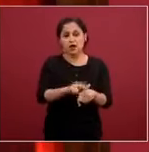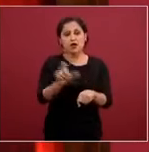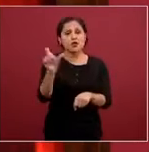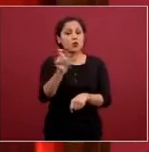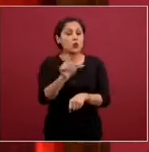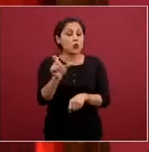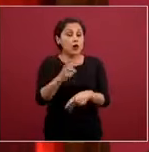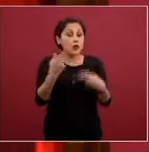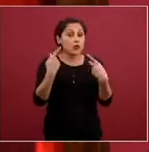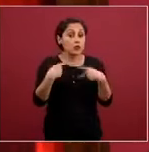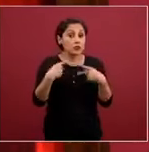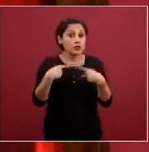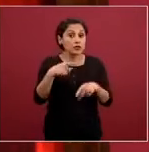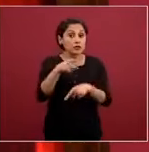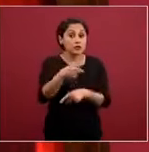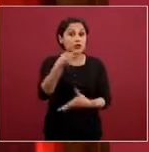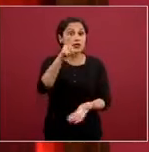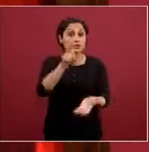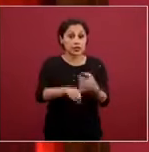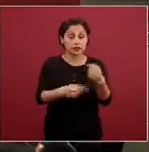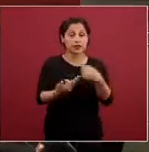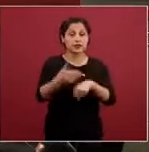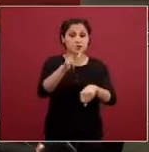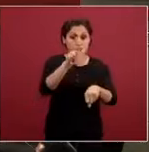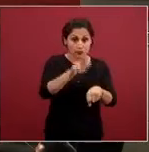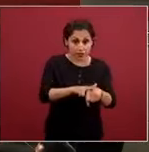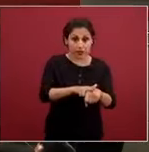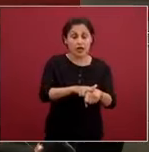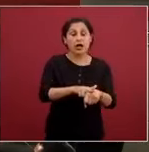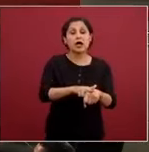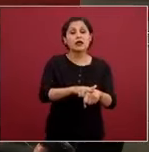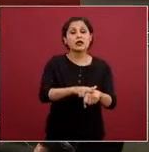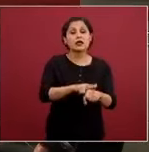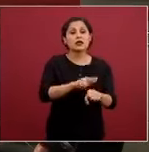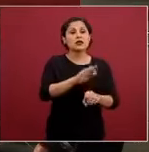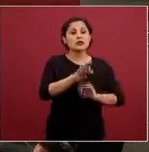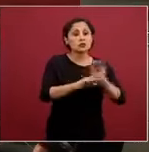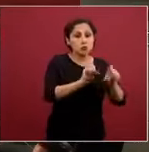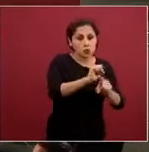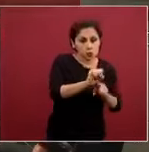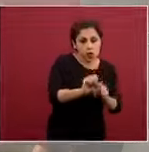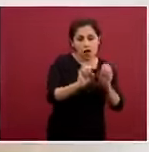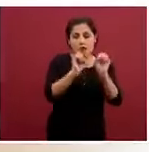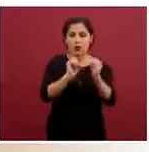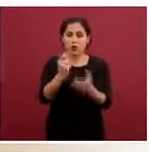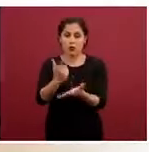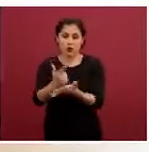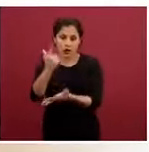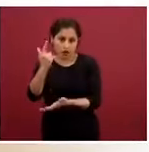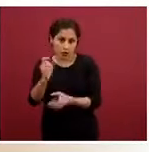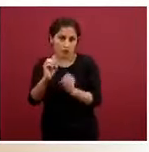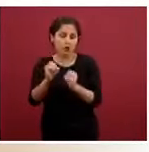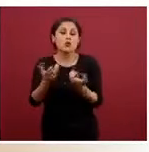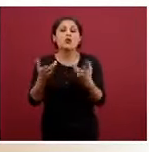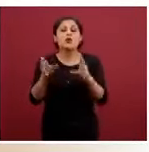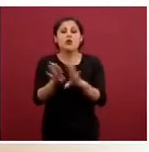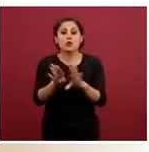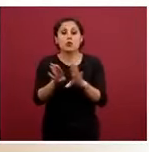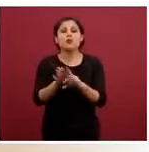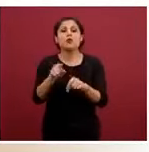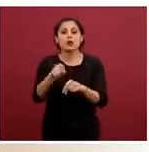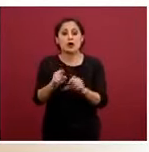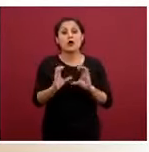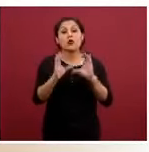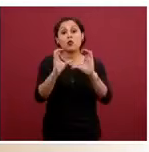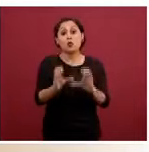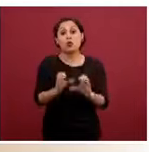están siendo atendidos en el segundo o en el tercer nivel de atención. Es de aquí de donde puede continuar